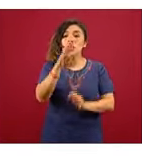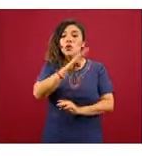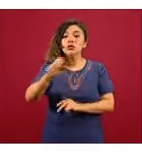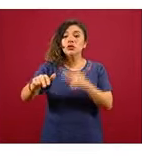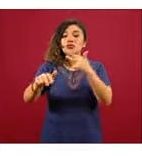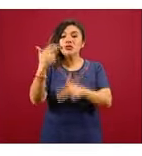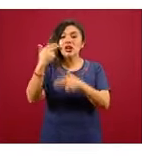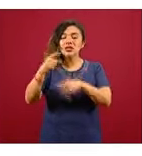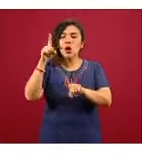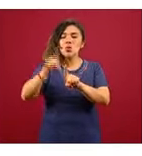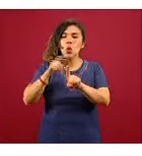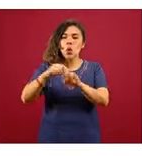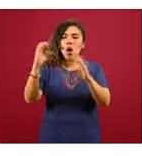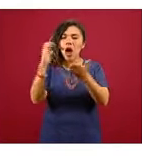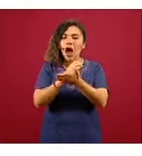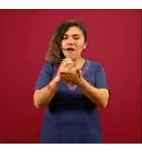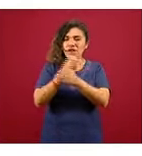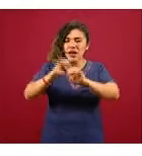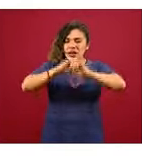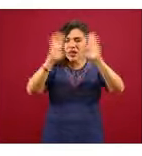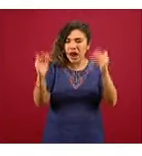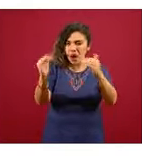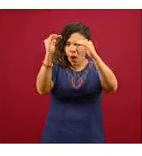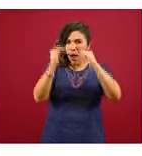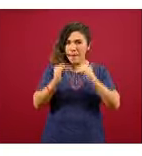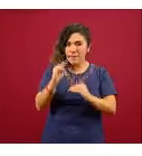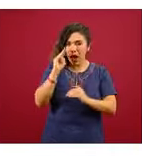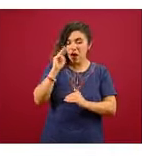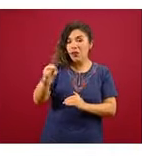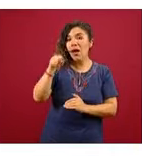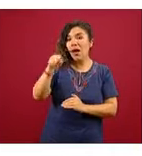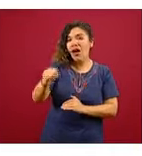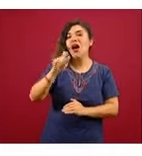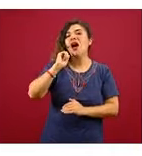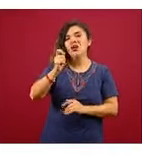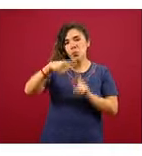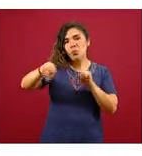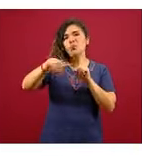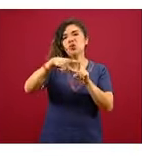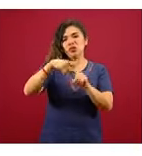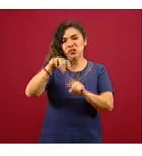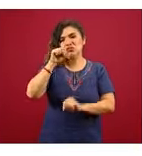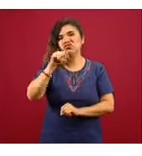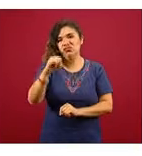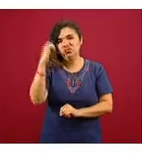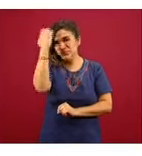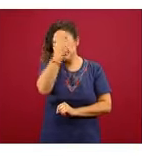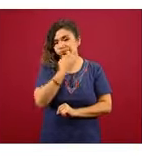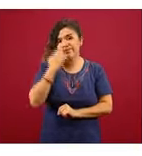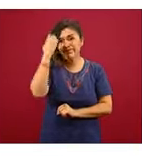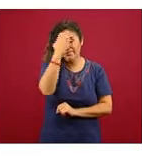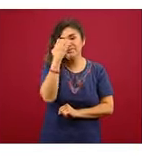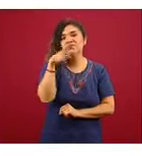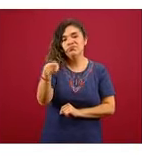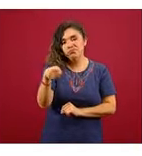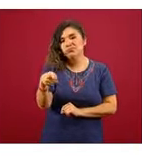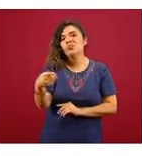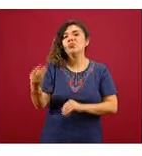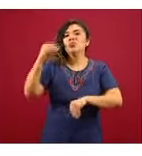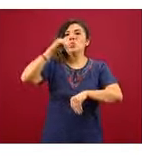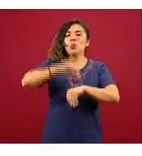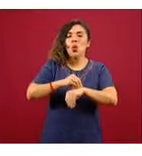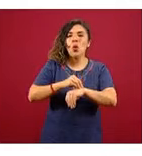338.913 las barras de color café claro, que están hasta la parte inferior, las que han dado positivas a la prueba y por lo tanto se convierten